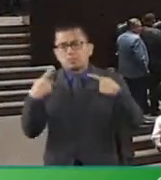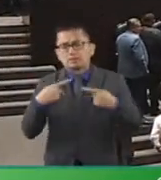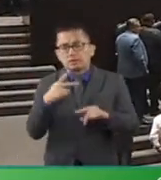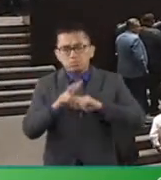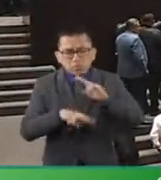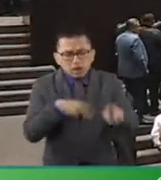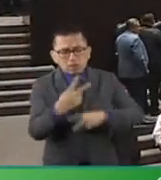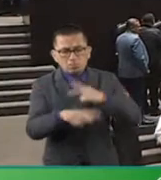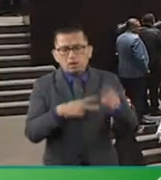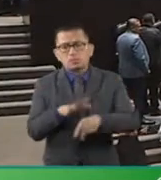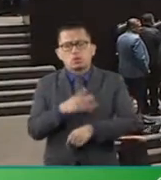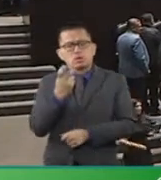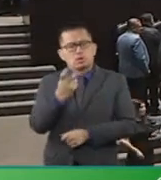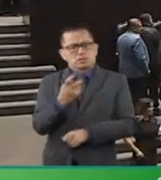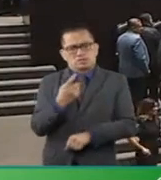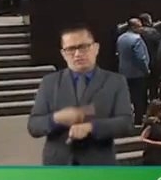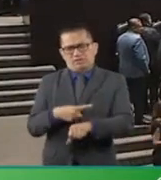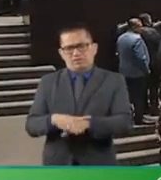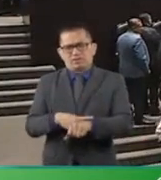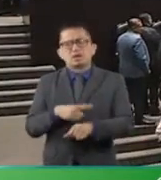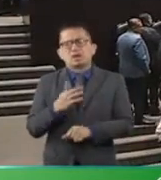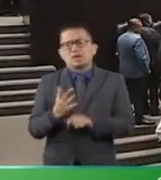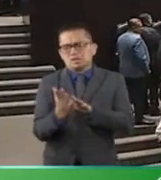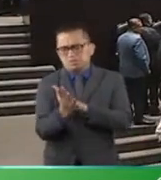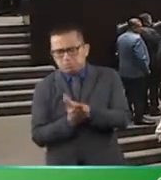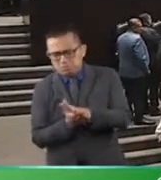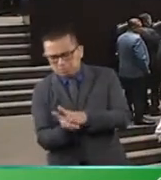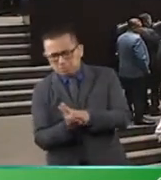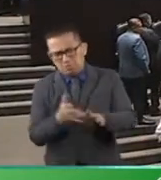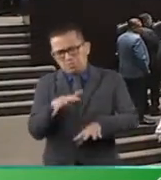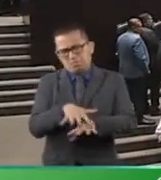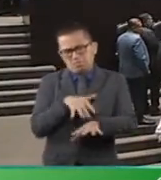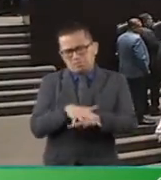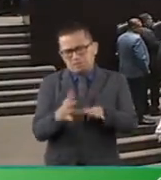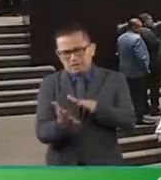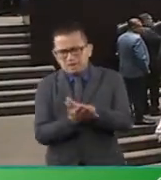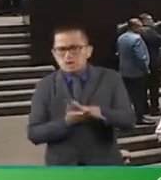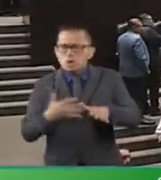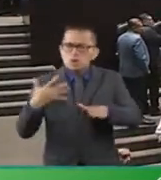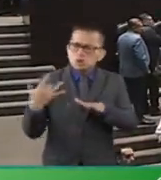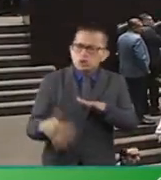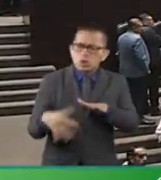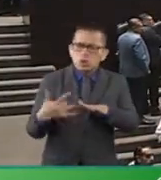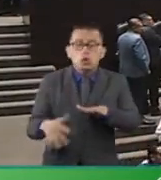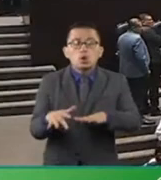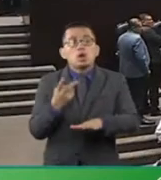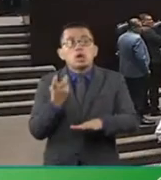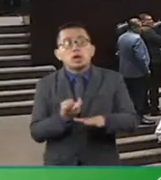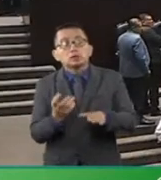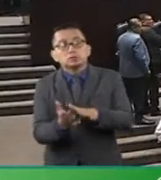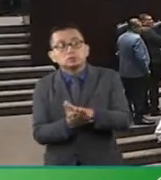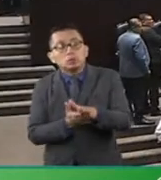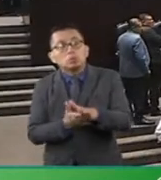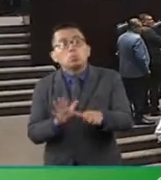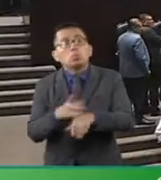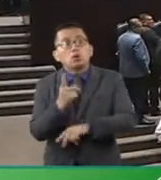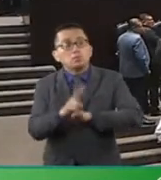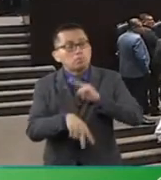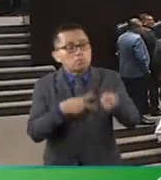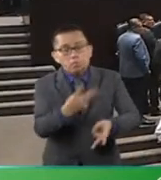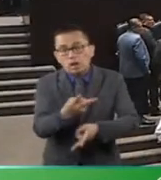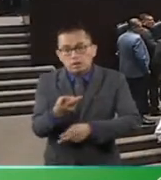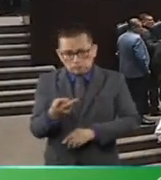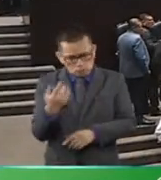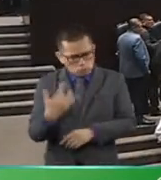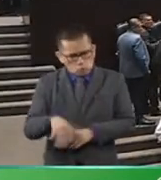esta fascitis plantar, que es este dolor en la planta del pie, que es un dolor muy grande,